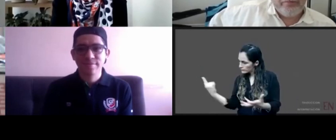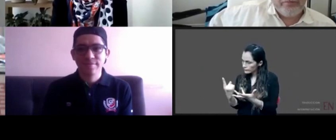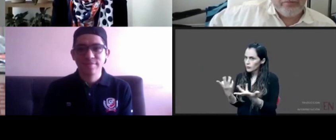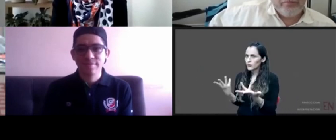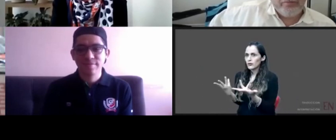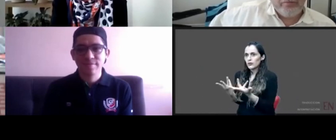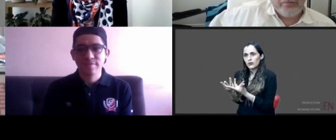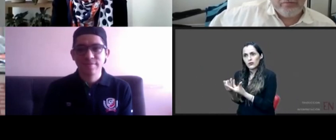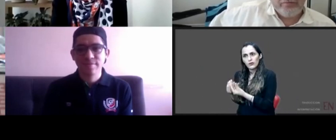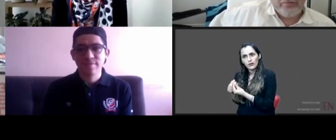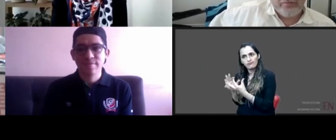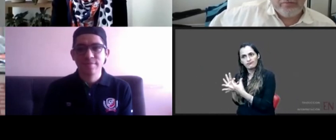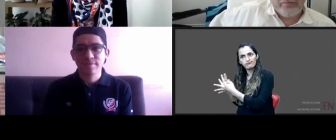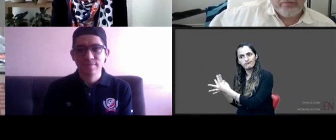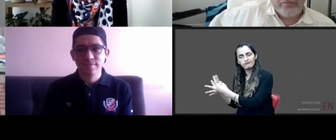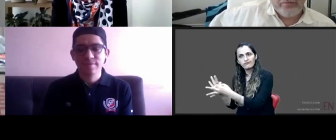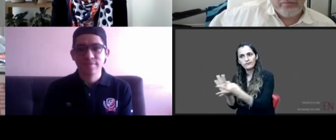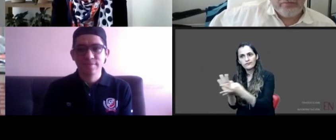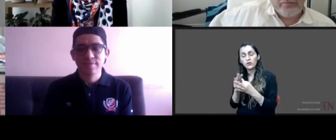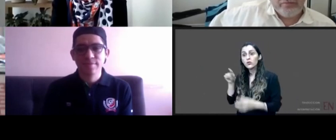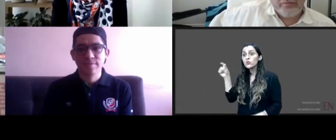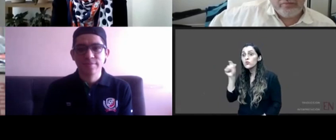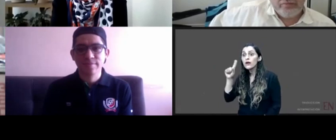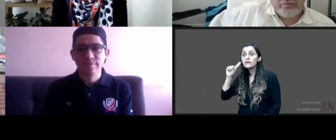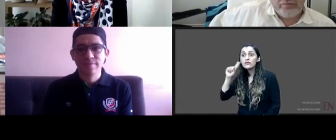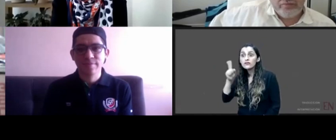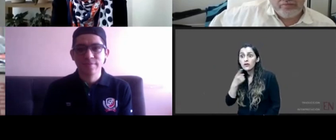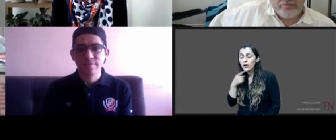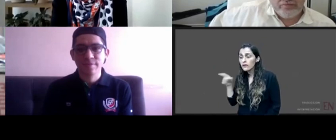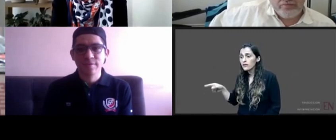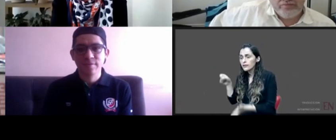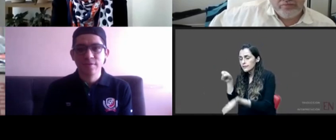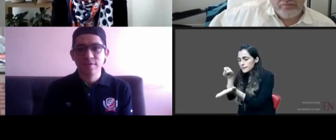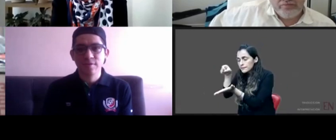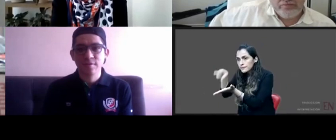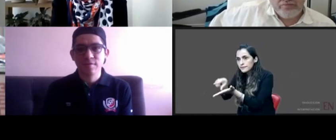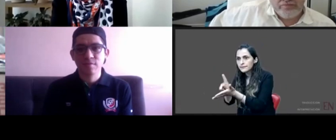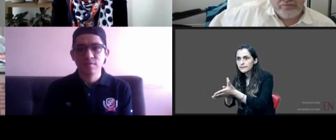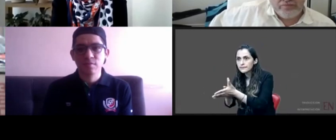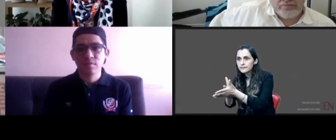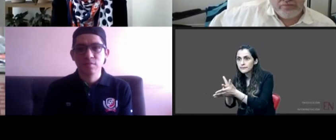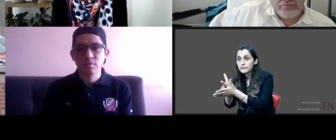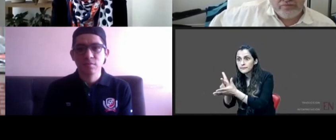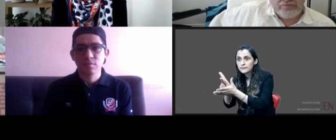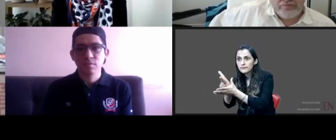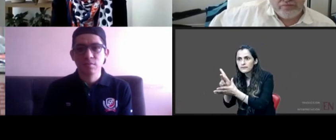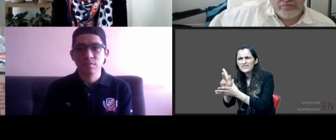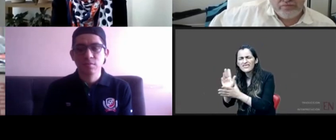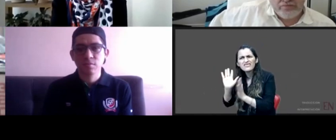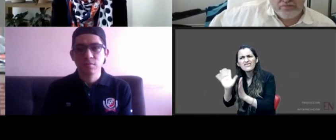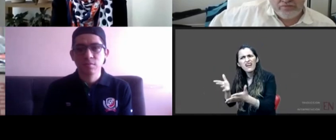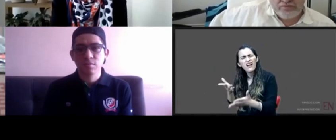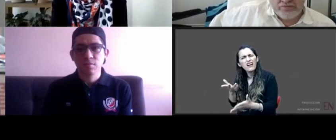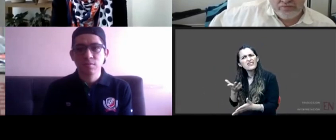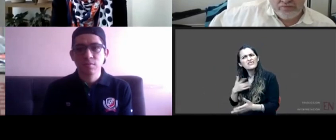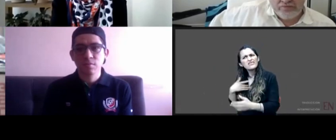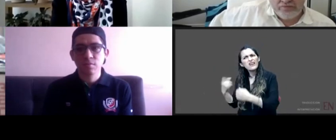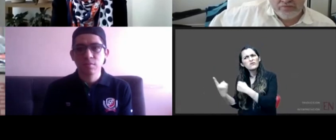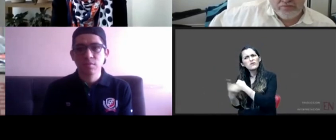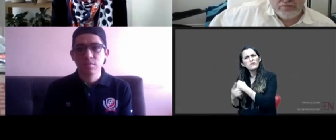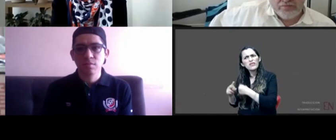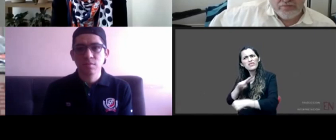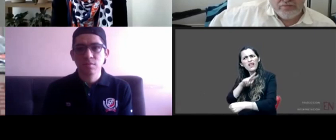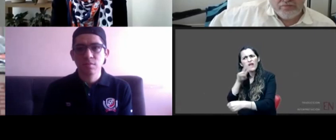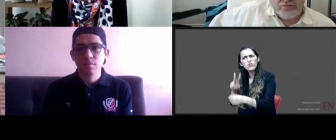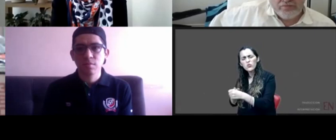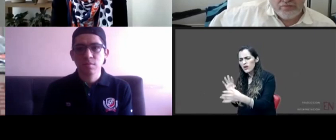ellos siembran una milpa, siembran una planta, ellos tienen esa conexión con la naturaleza. Y